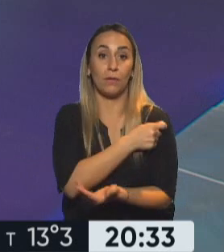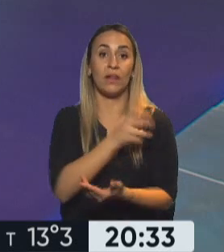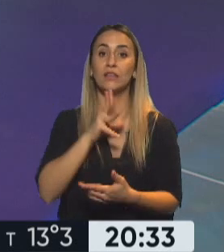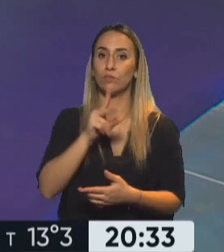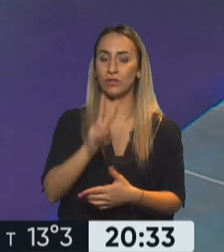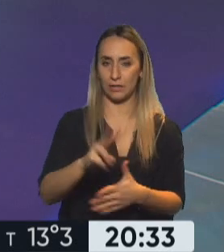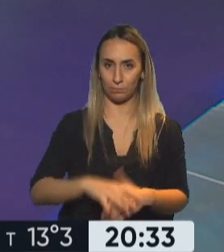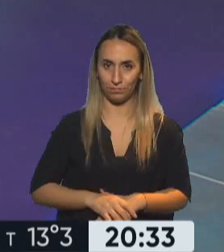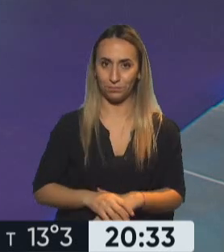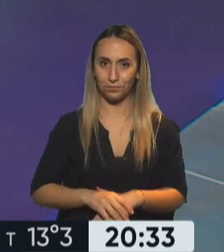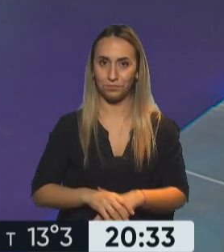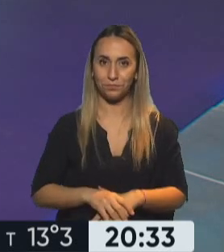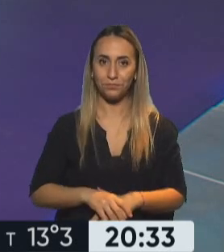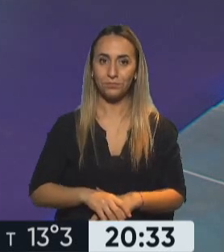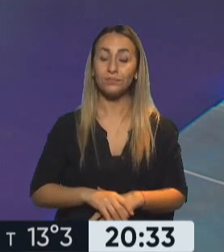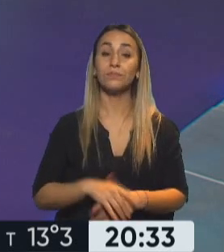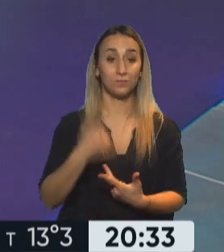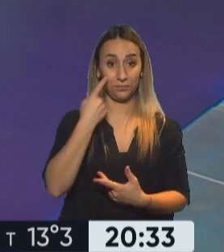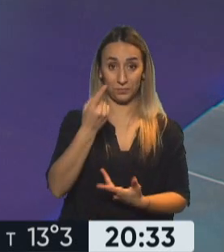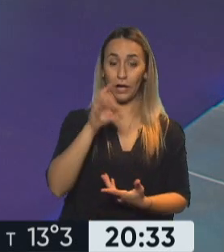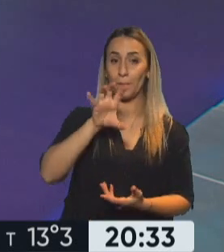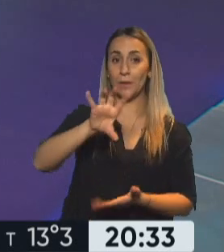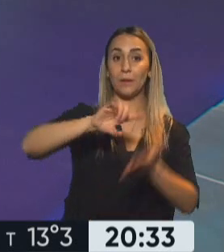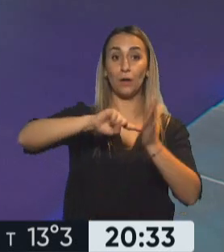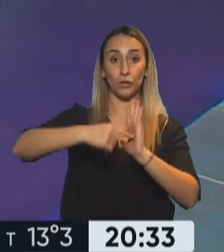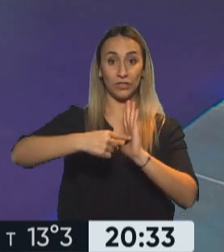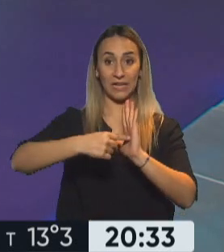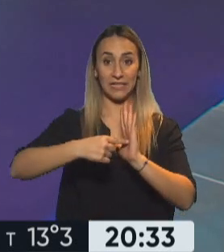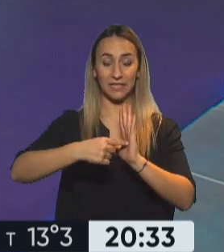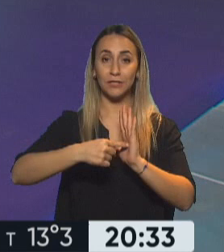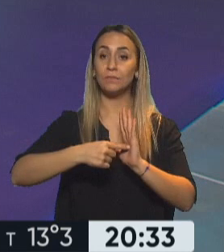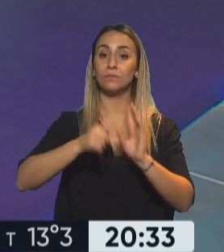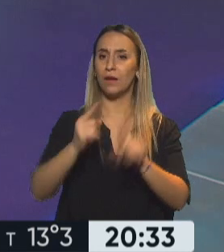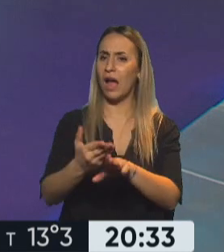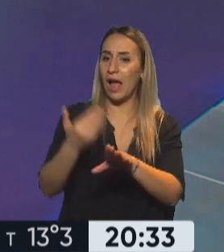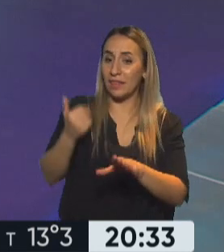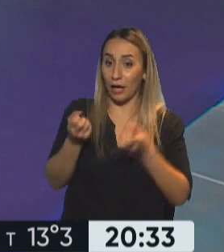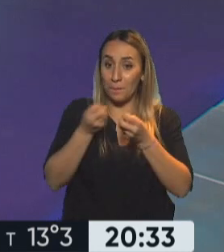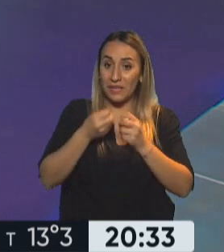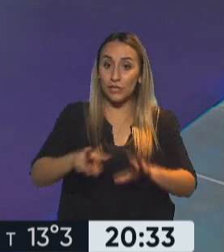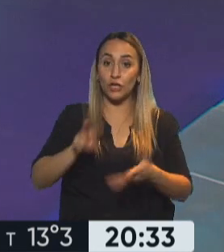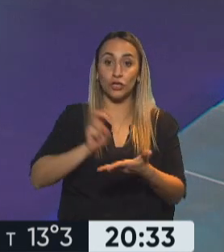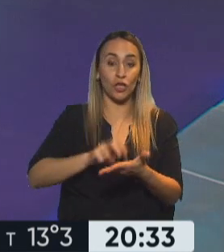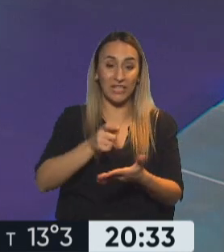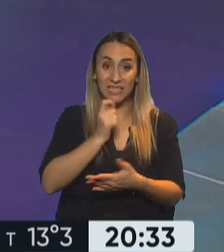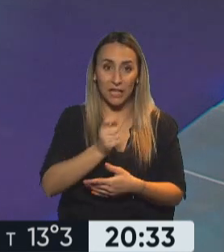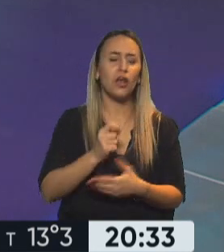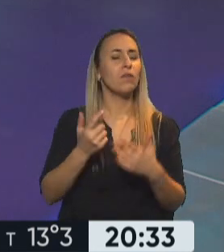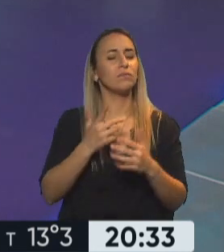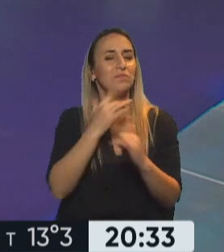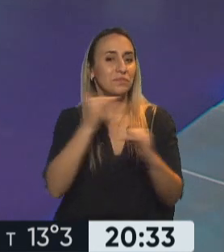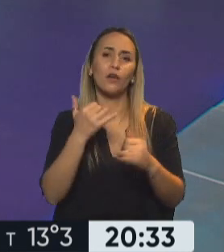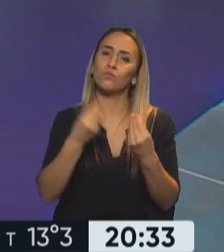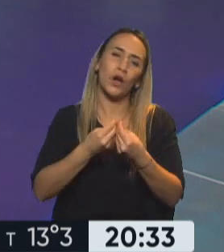y aquí estamos viendo un mapa de la provincia de buenos aires- les decíamos desde el comienzo del noticiero hay muchas noticias que son alentadoras con